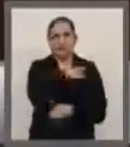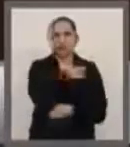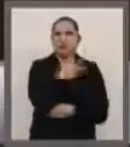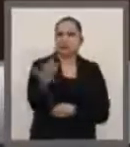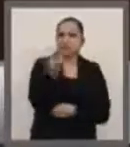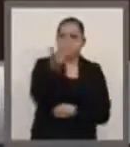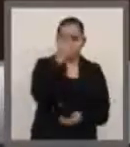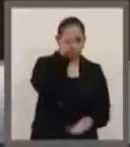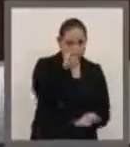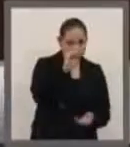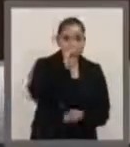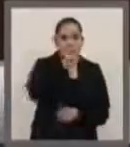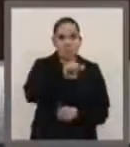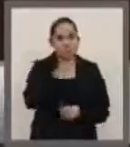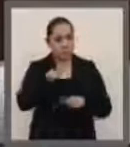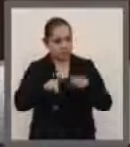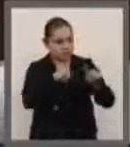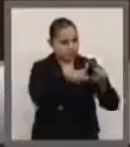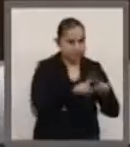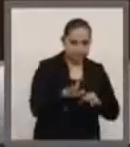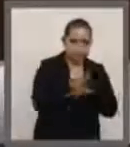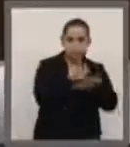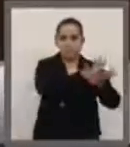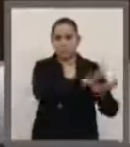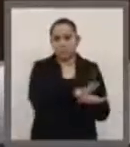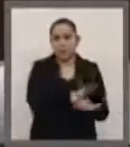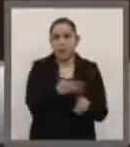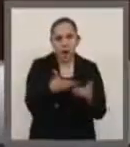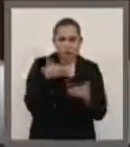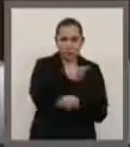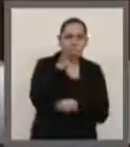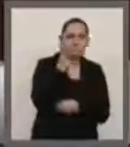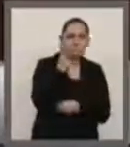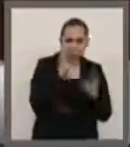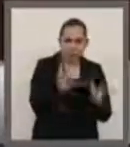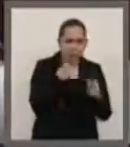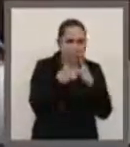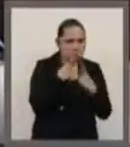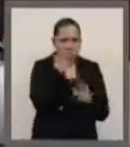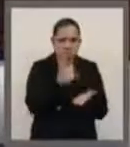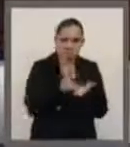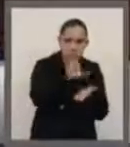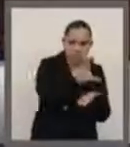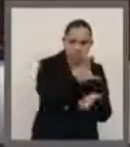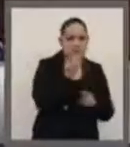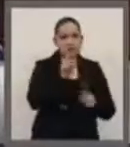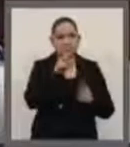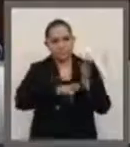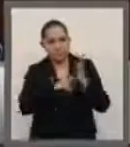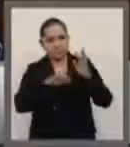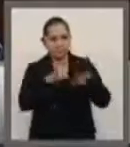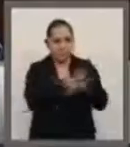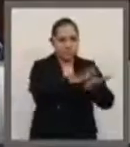adicionales que disminuyeron los recursos aprobados por la Cámara. En 2015, estos